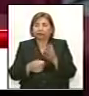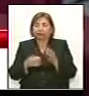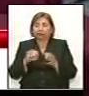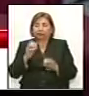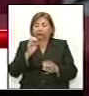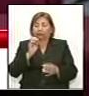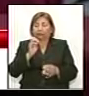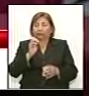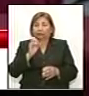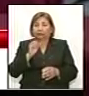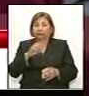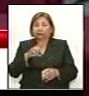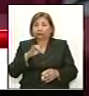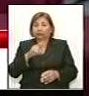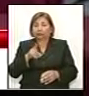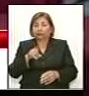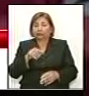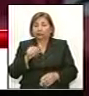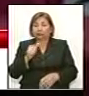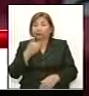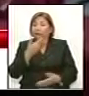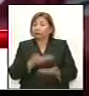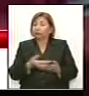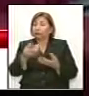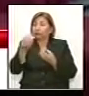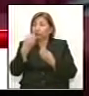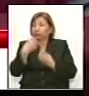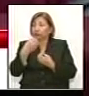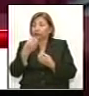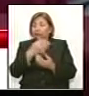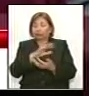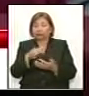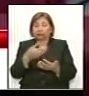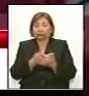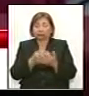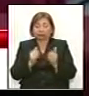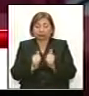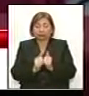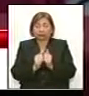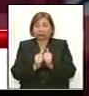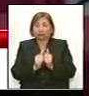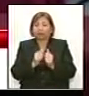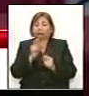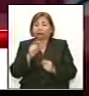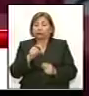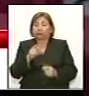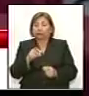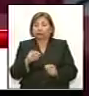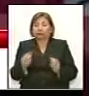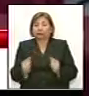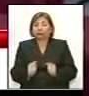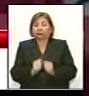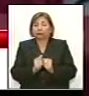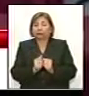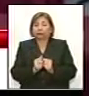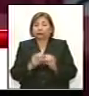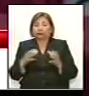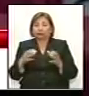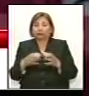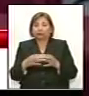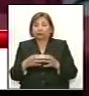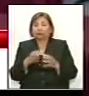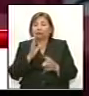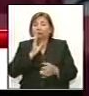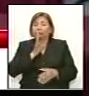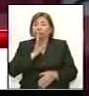que nos pueda tener al tanto de el acompañamiento que tiene y si eventualmente es necesario convocar a la comisión de la que está